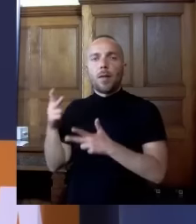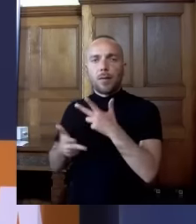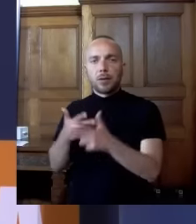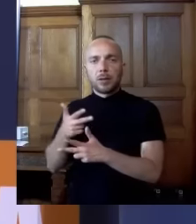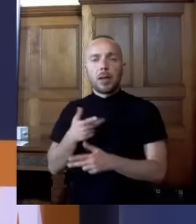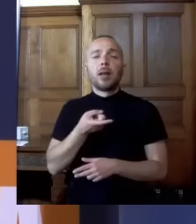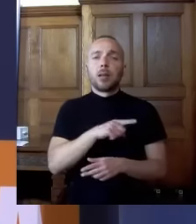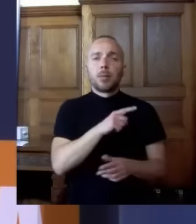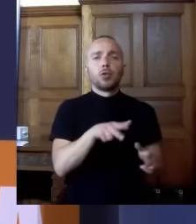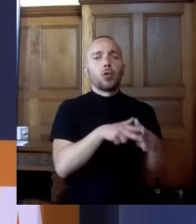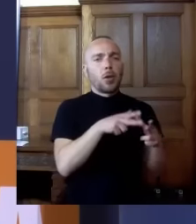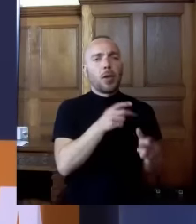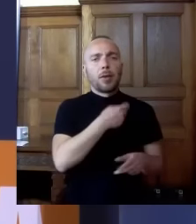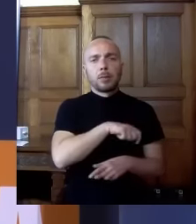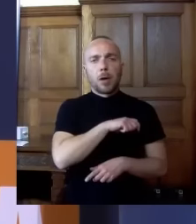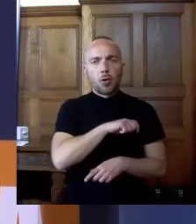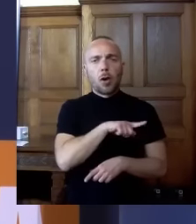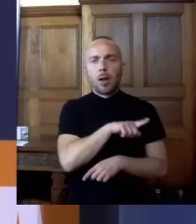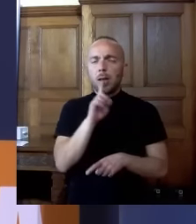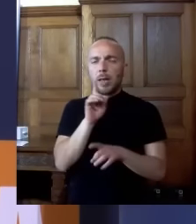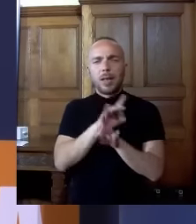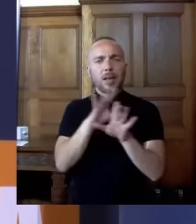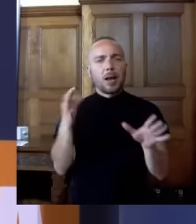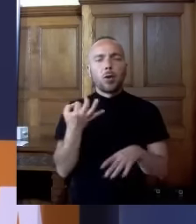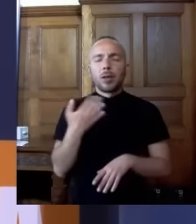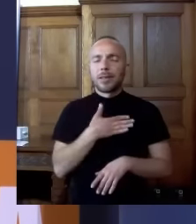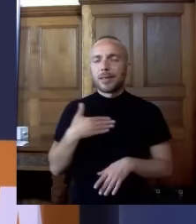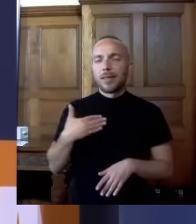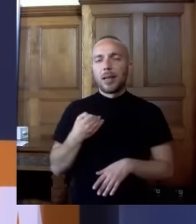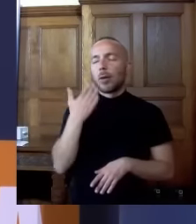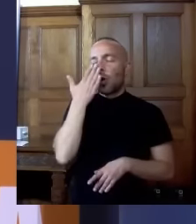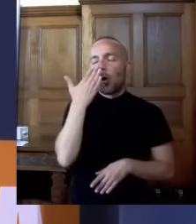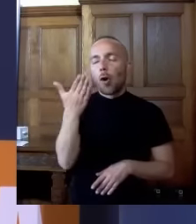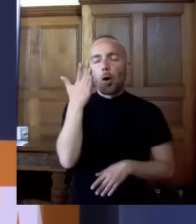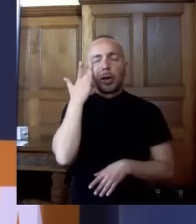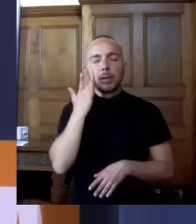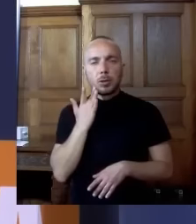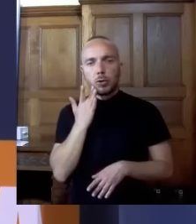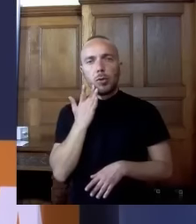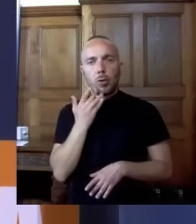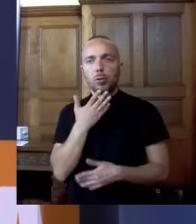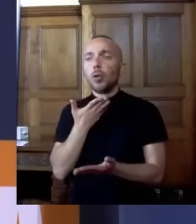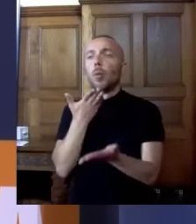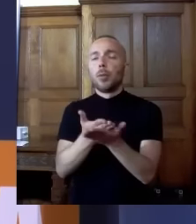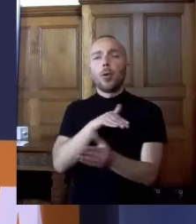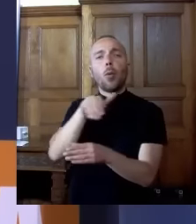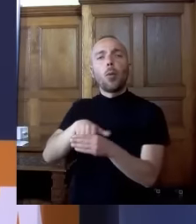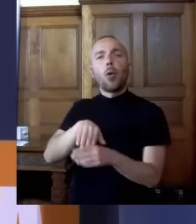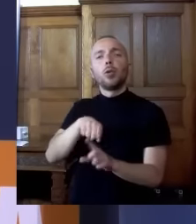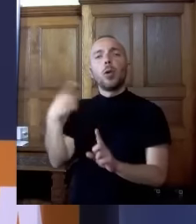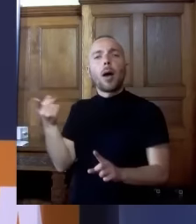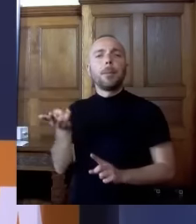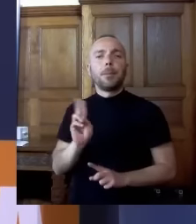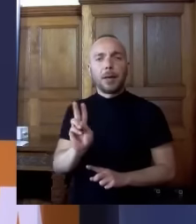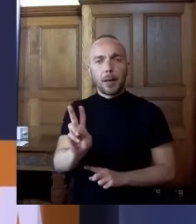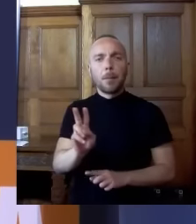española pide con más claridad es que seamos honestas Yo vengo aquí a pedir el voto para miren vengo aquí a pedir el